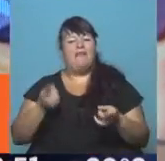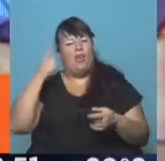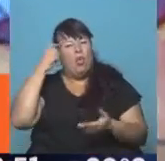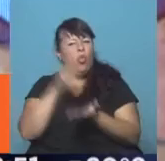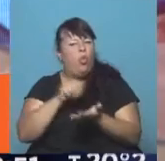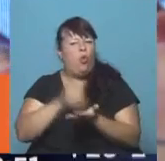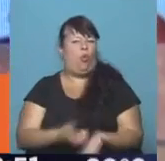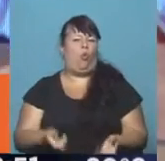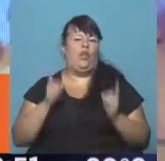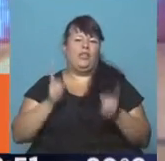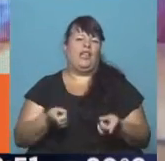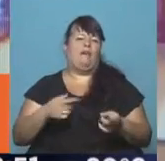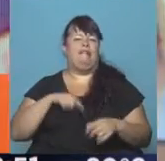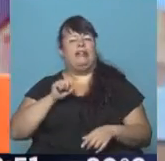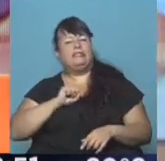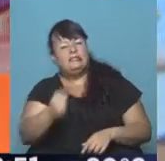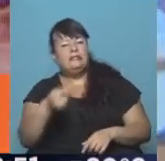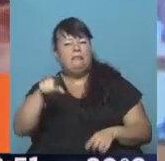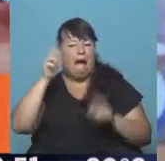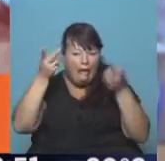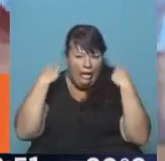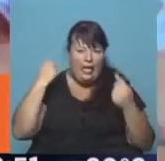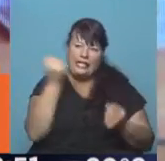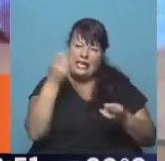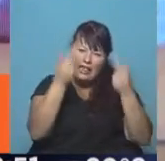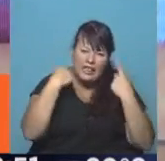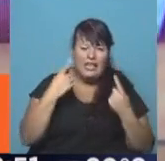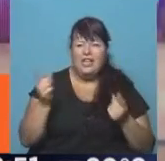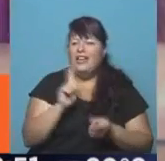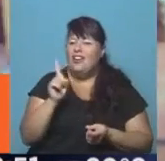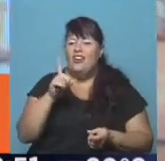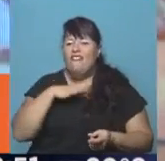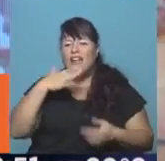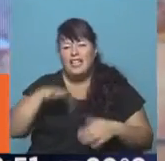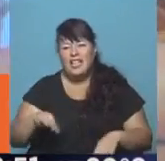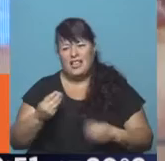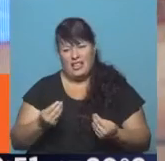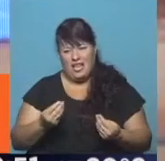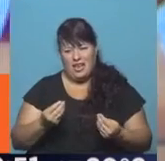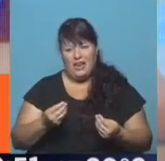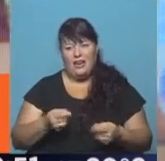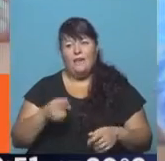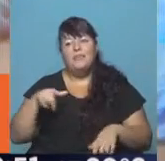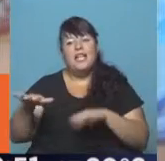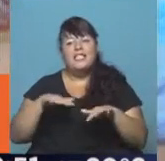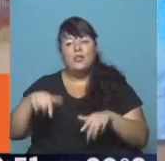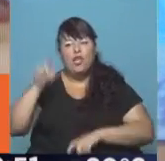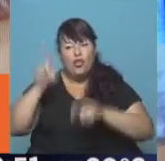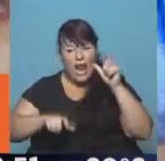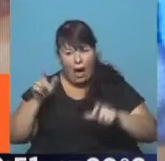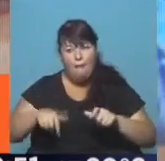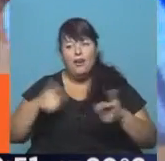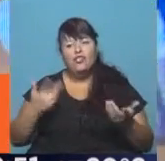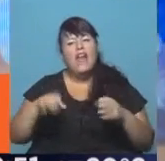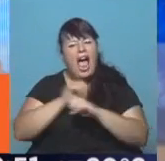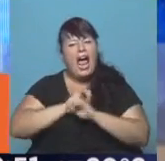hay una cuestión de vamos a torcer el brazo a fulano oa mengano y no se está entendiendo qué digamos la situación social realmente